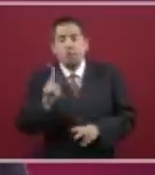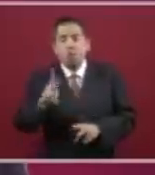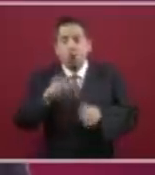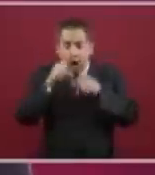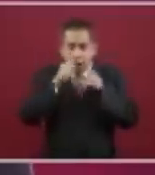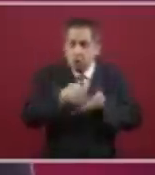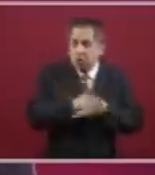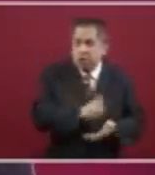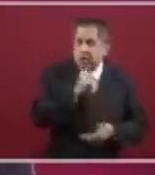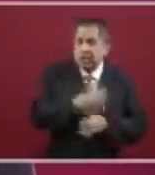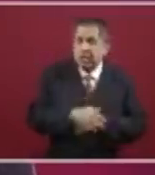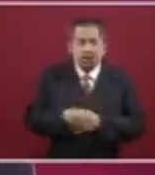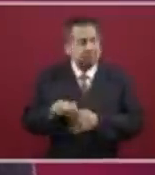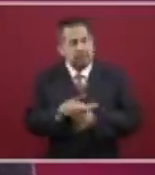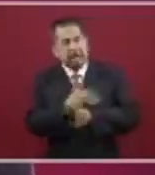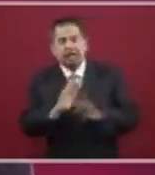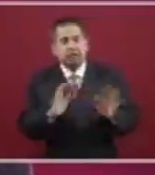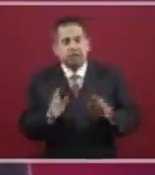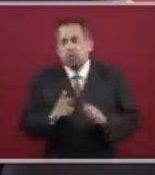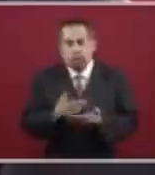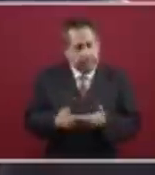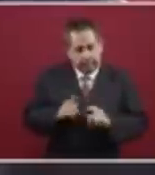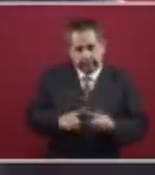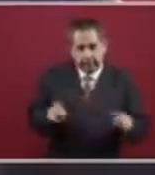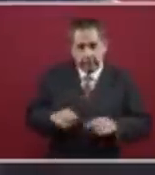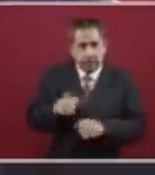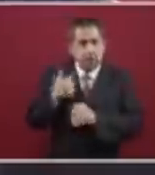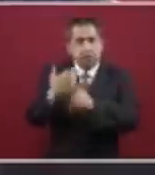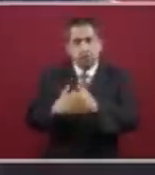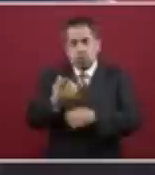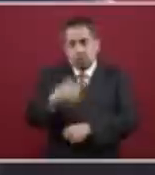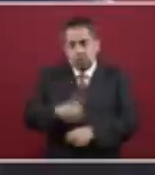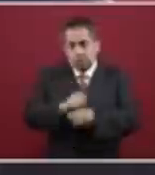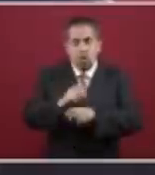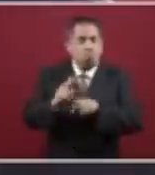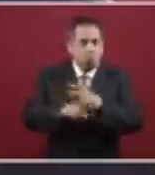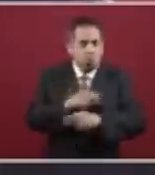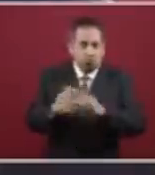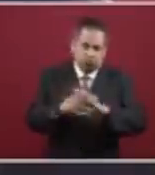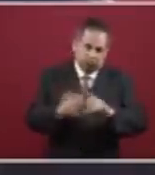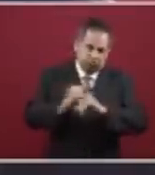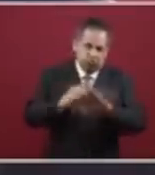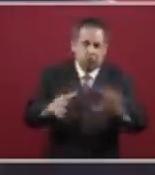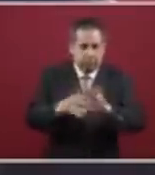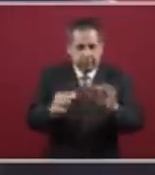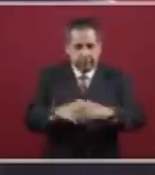atendieron. Ahora es distinto. La semana próxima les vamos a presentar el informe.